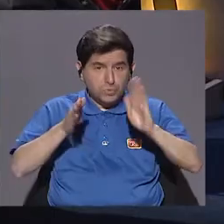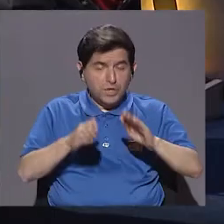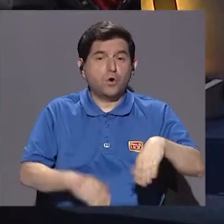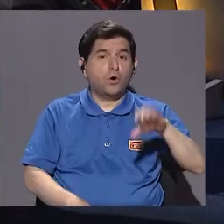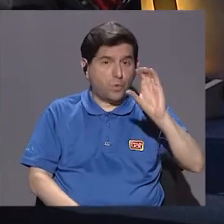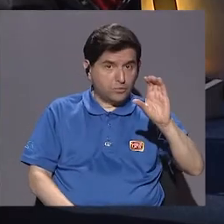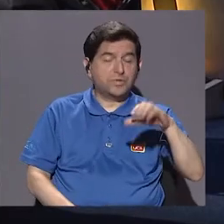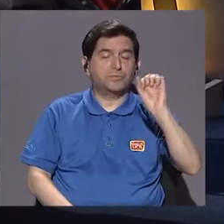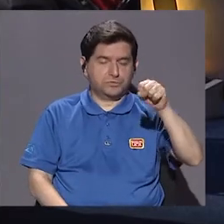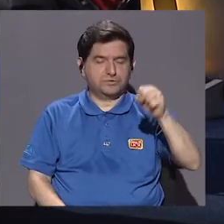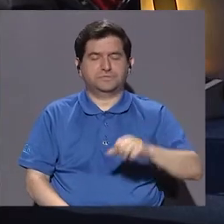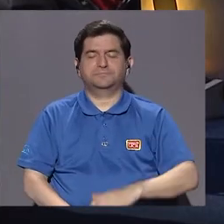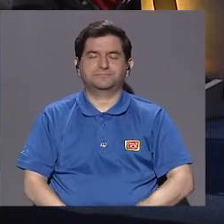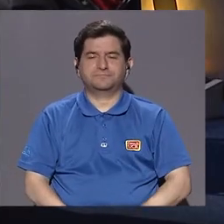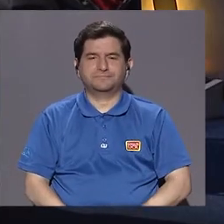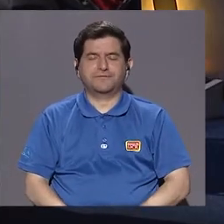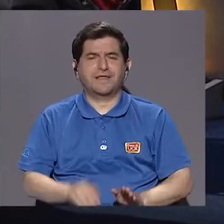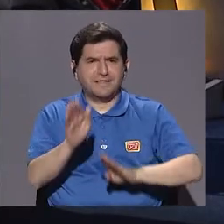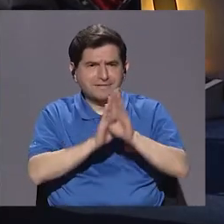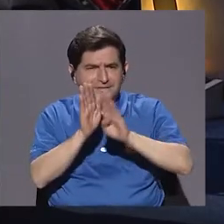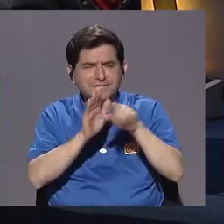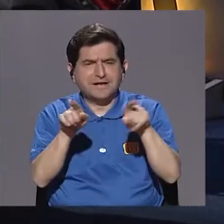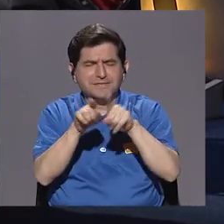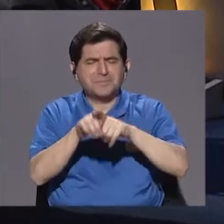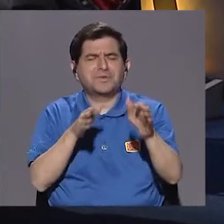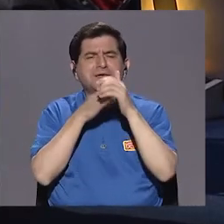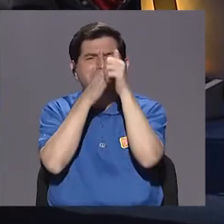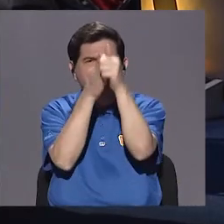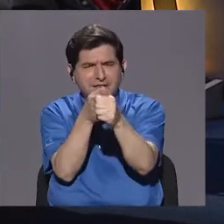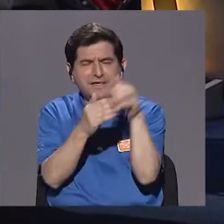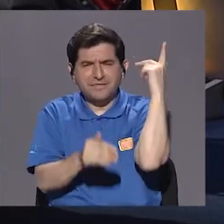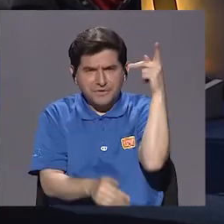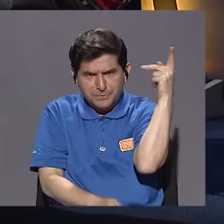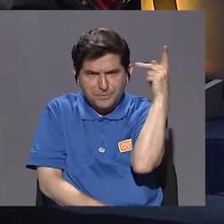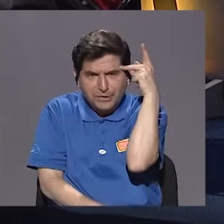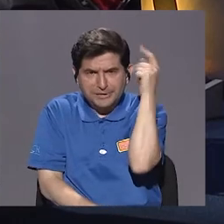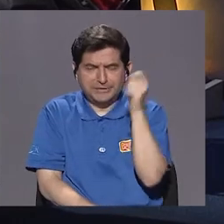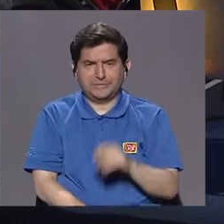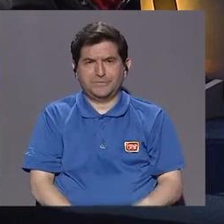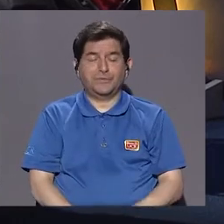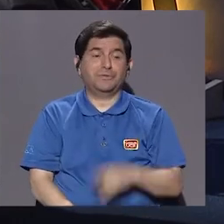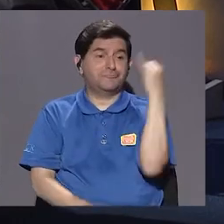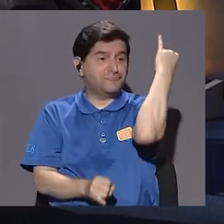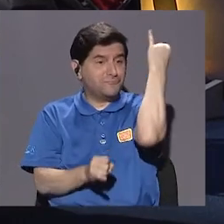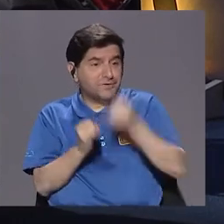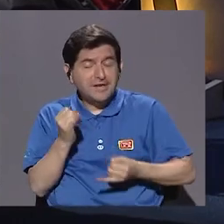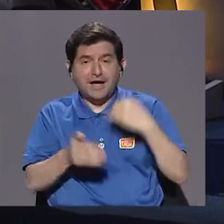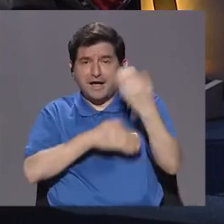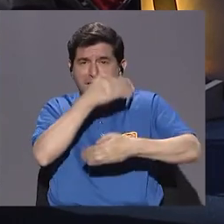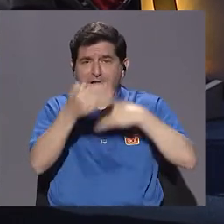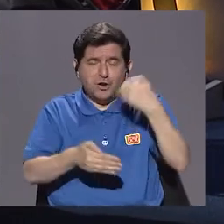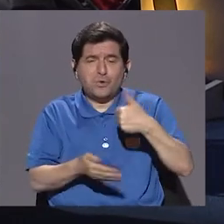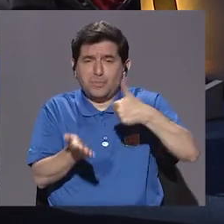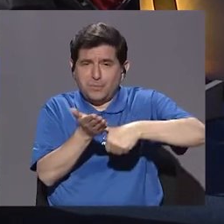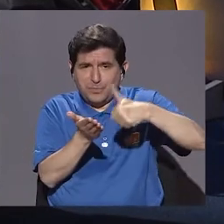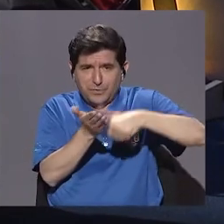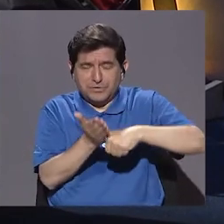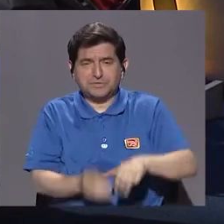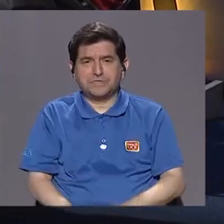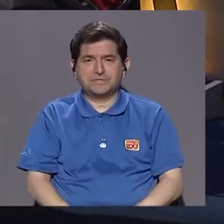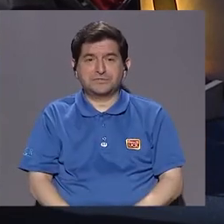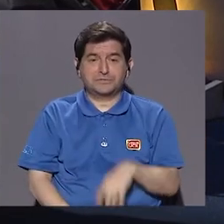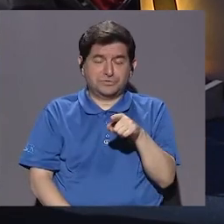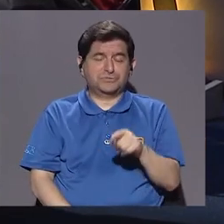en méxico y se desarrolla como un gran líder político y culmina en un proceso electoral que barre